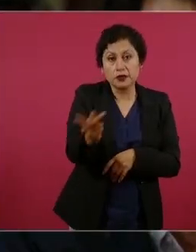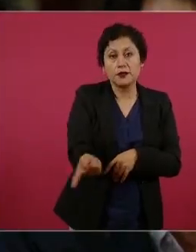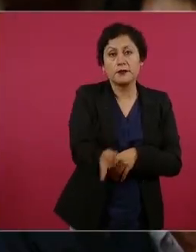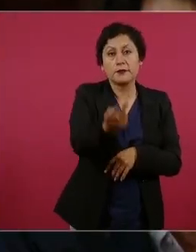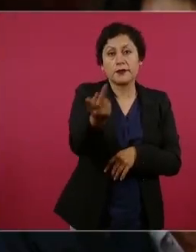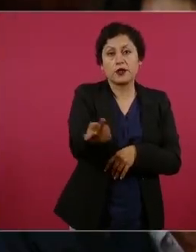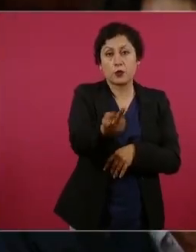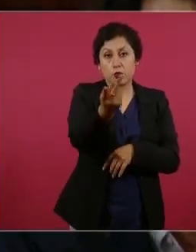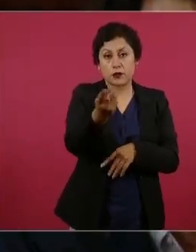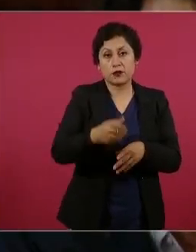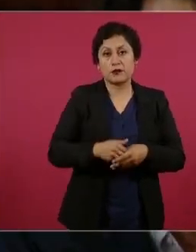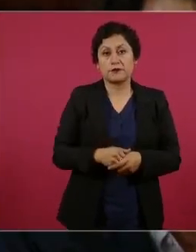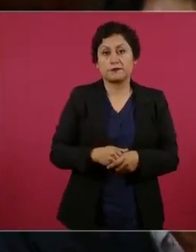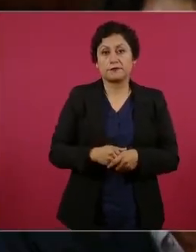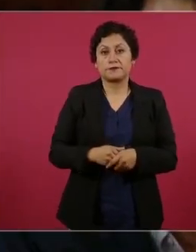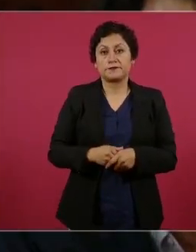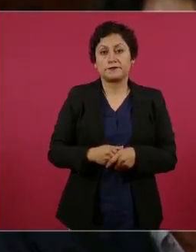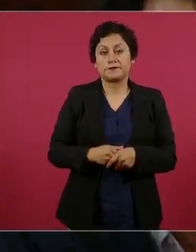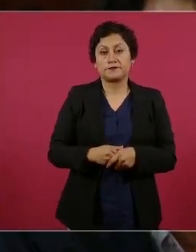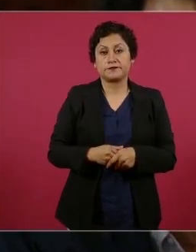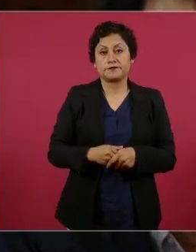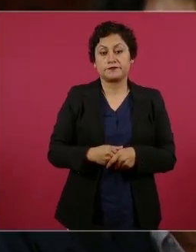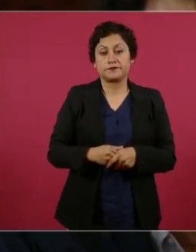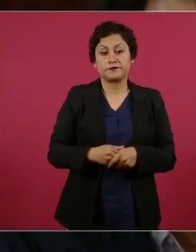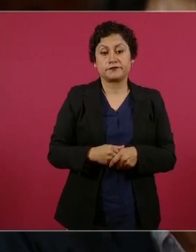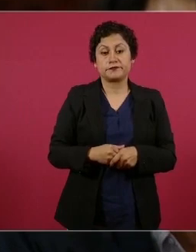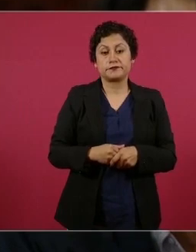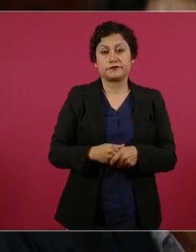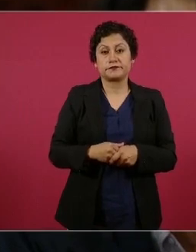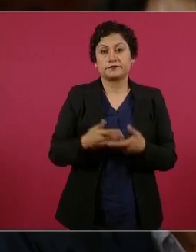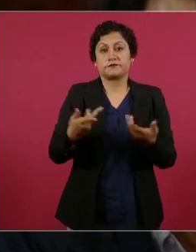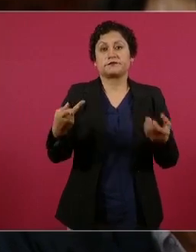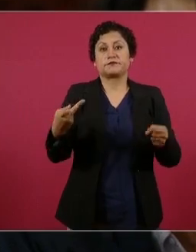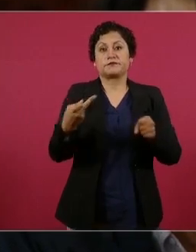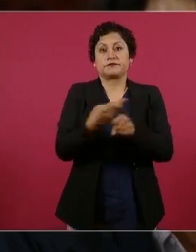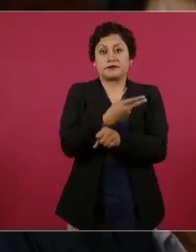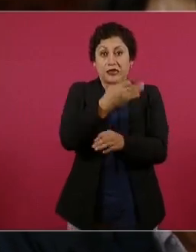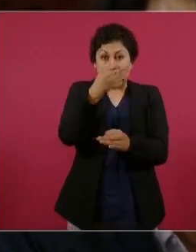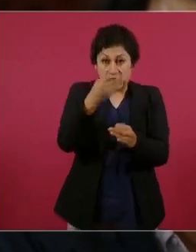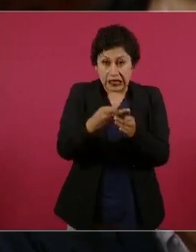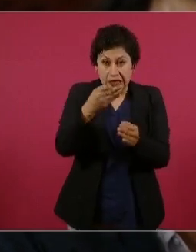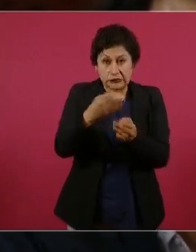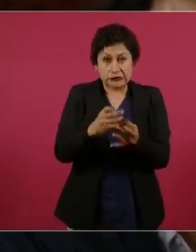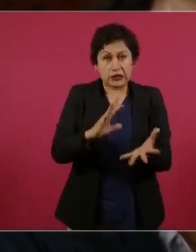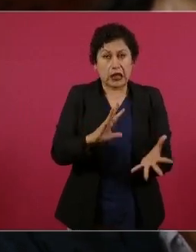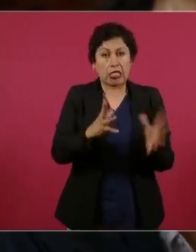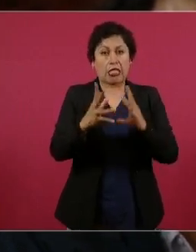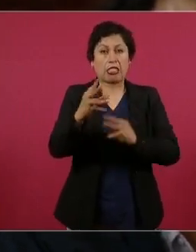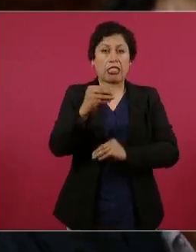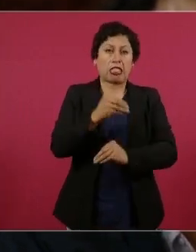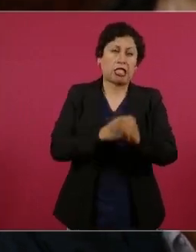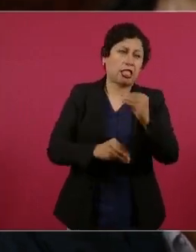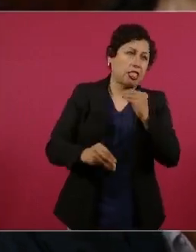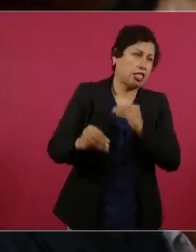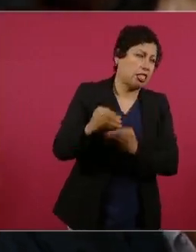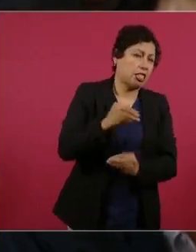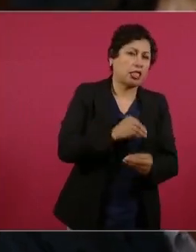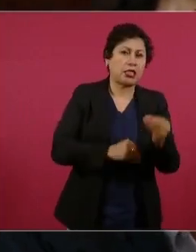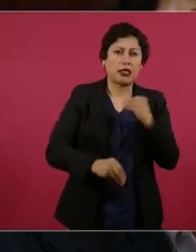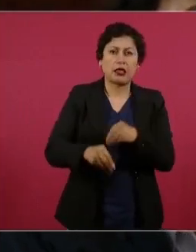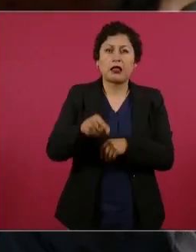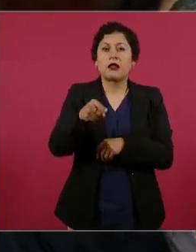¿qué opina de estas condiciones que se están dando, además de que estas